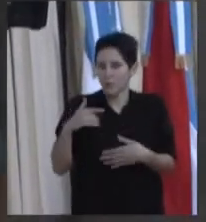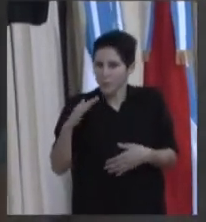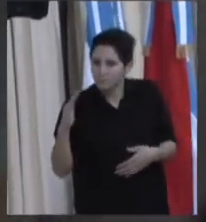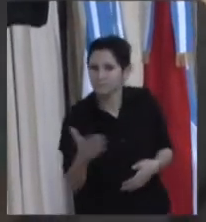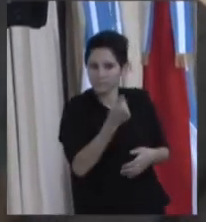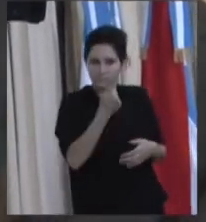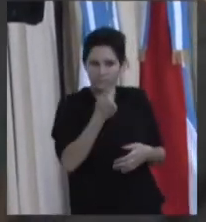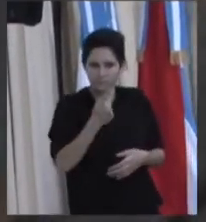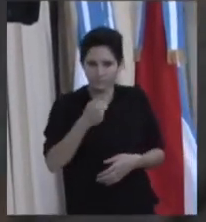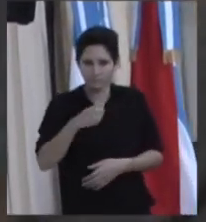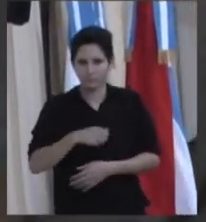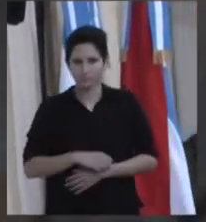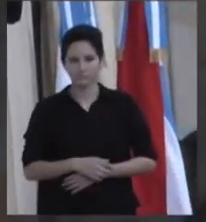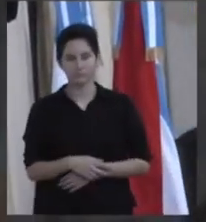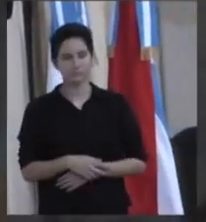ustedes quieren.